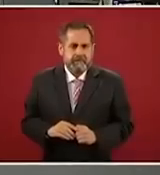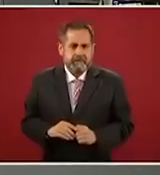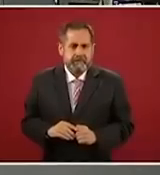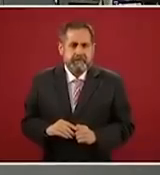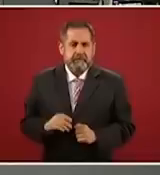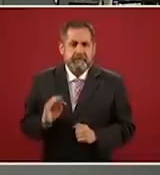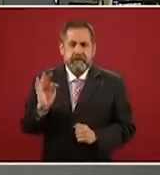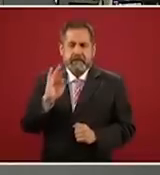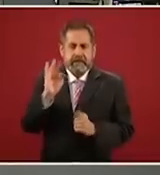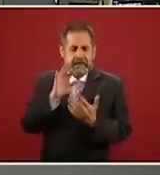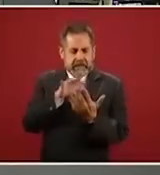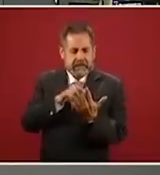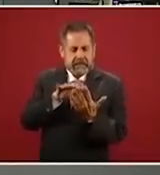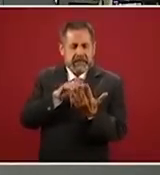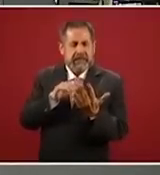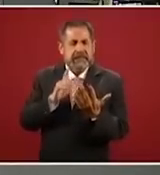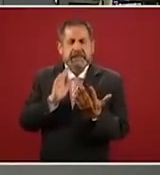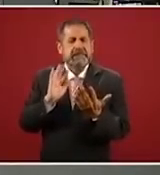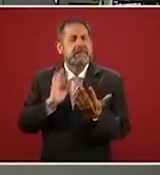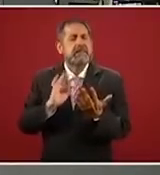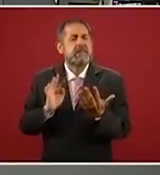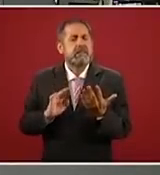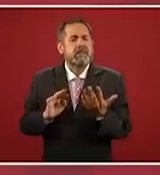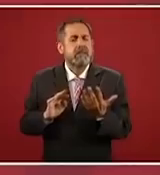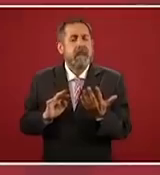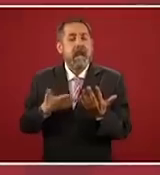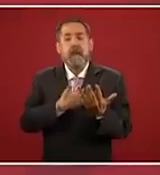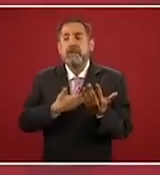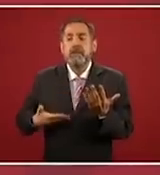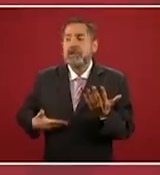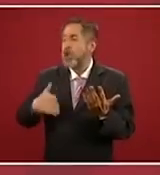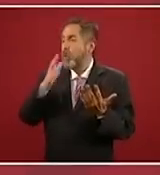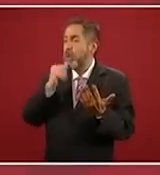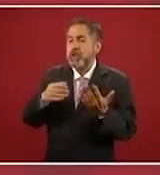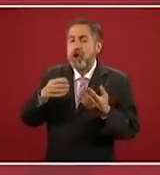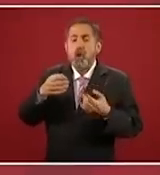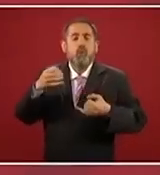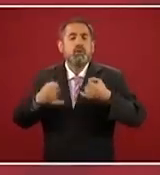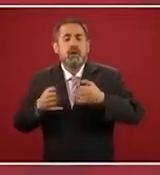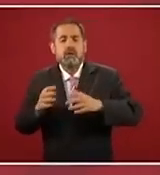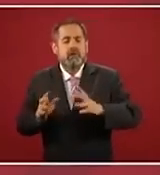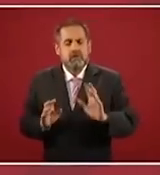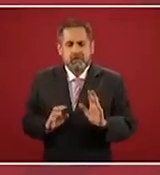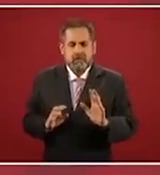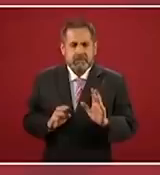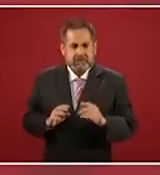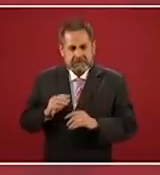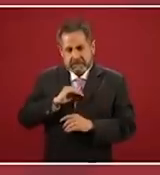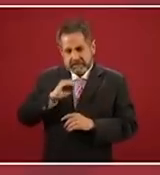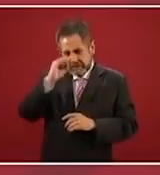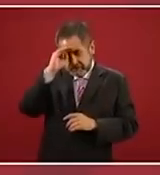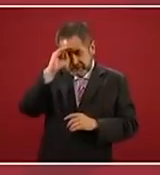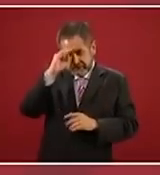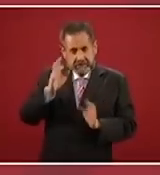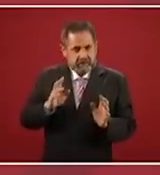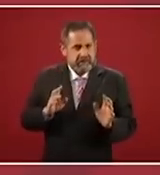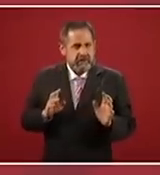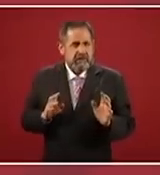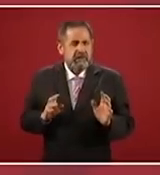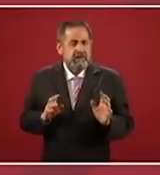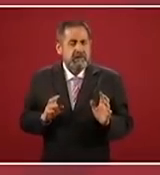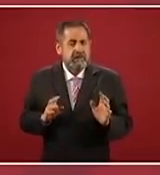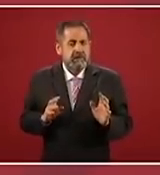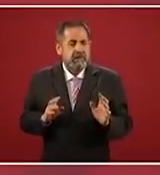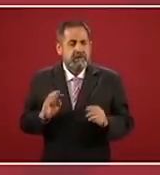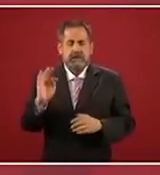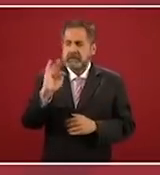se podía interpretar de que al presidente no se le podía juzgar por esos delitos. Vamos a suponer de que